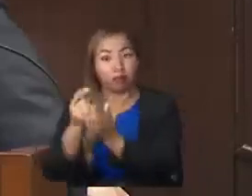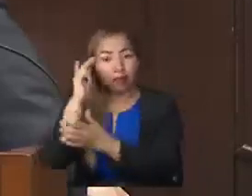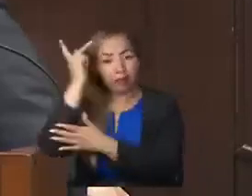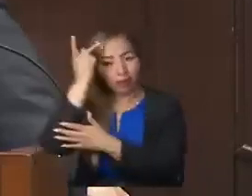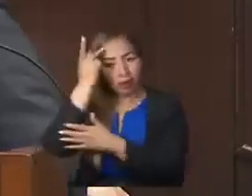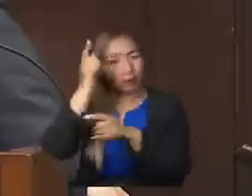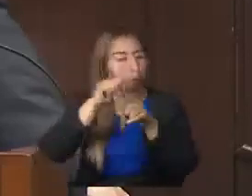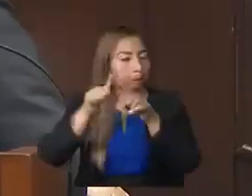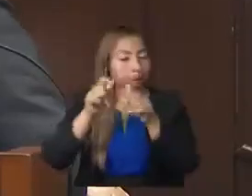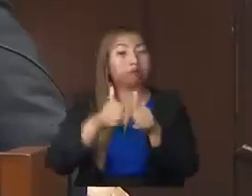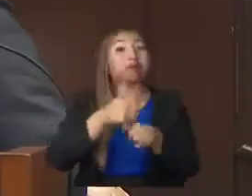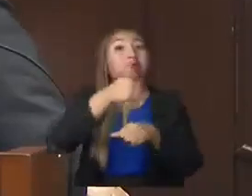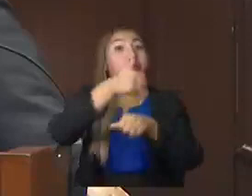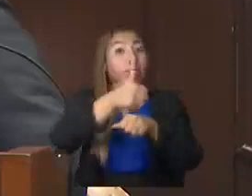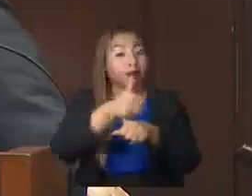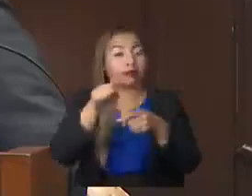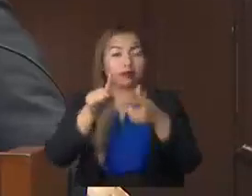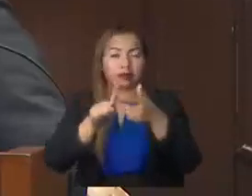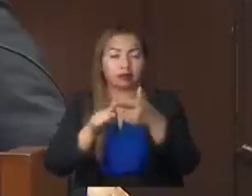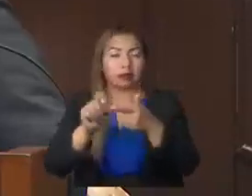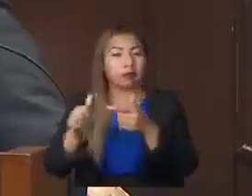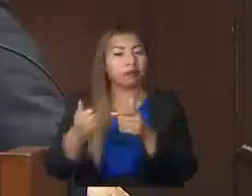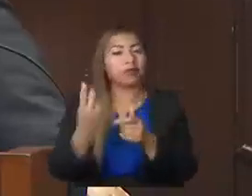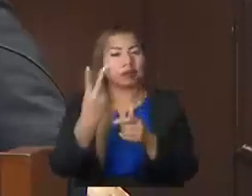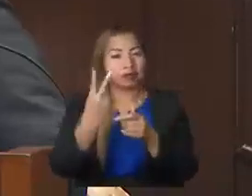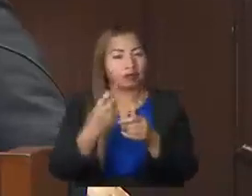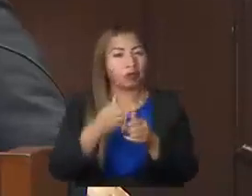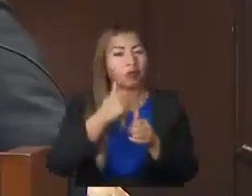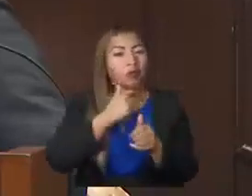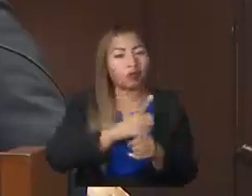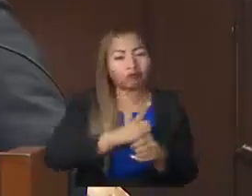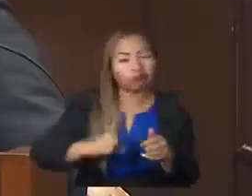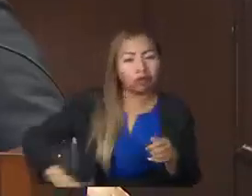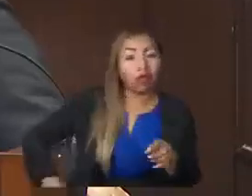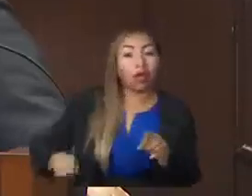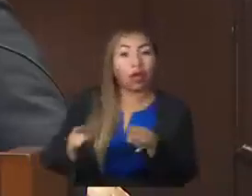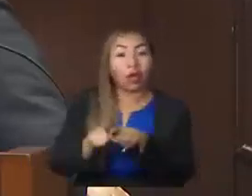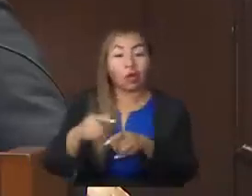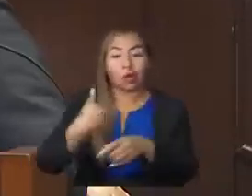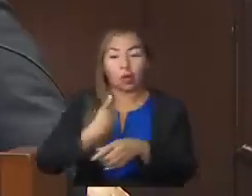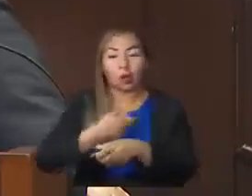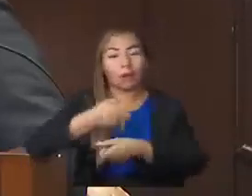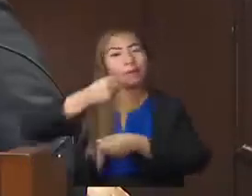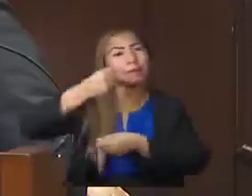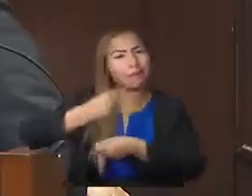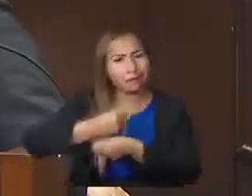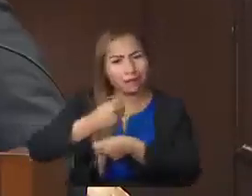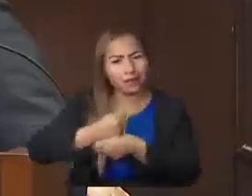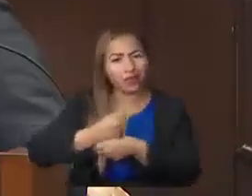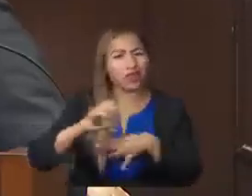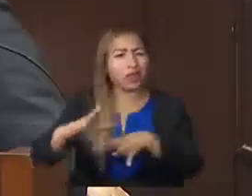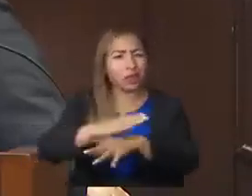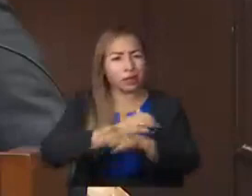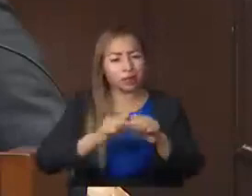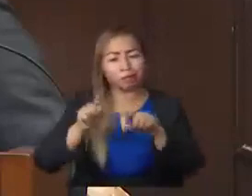suplentes, por el trabajo que hemos estado realizando a nivel